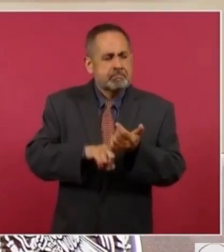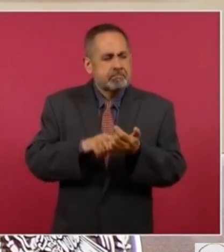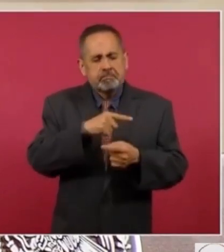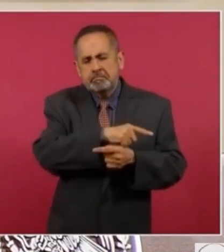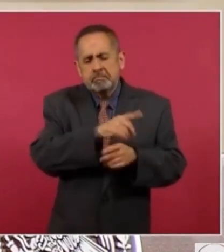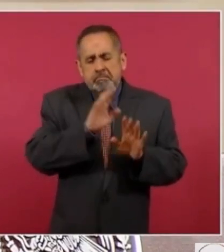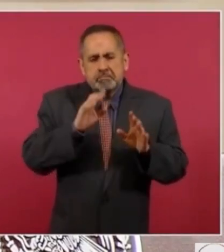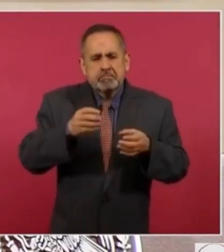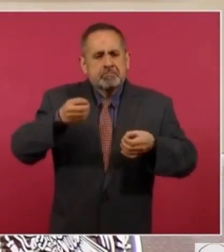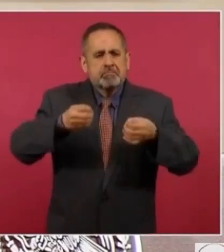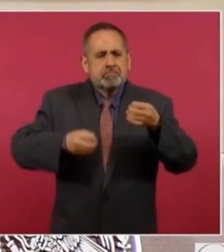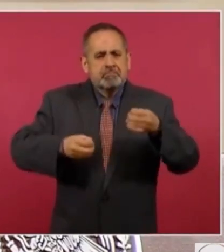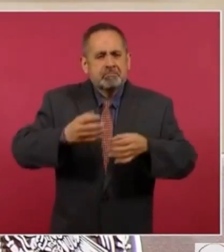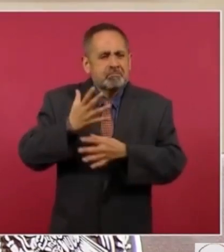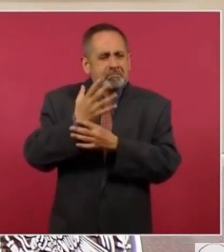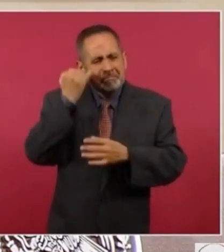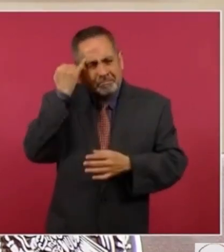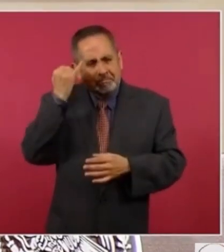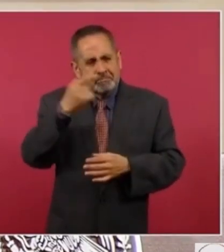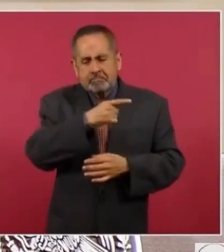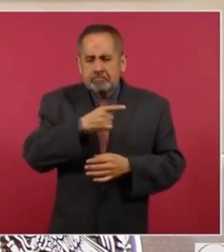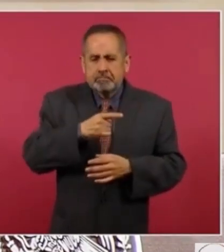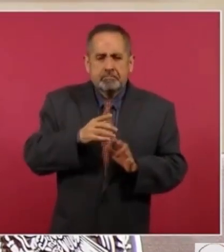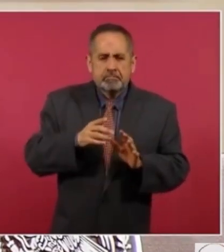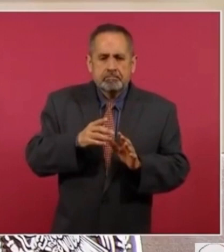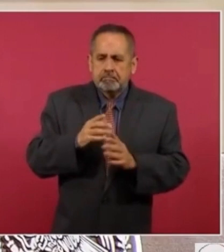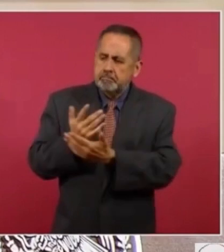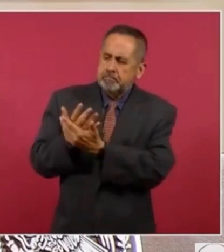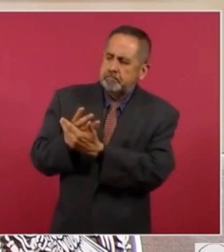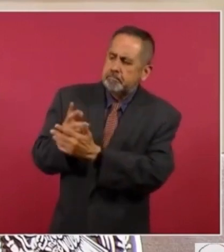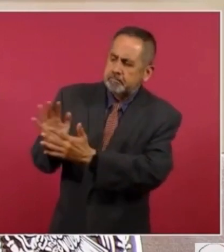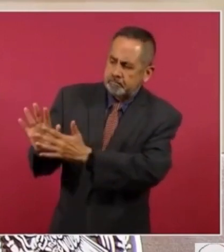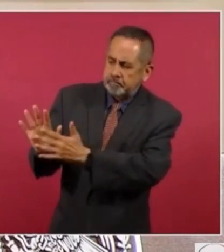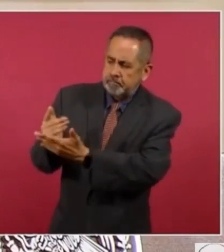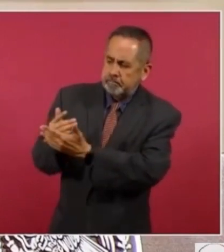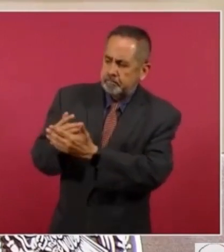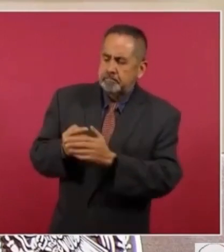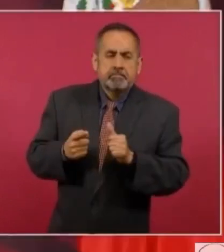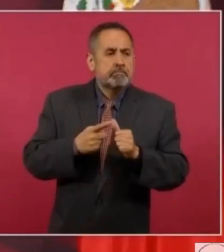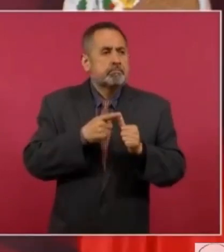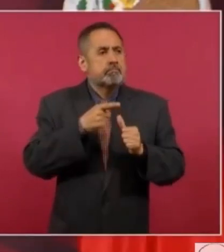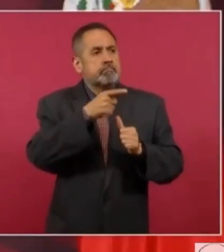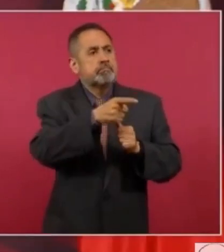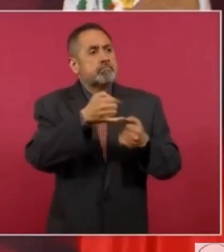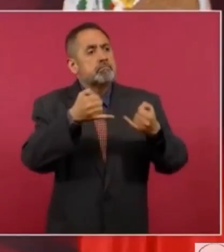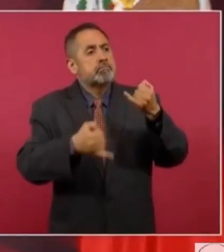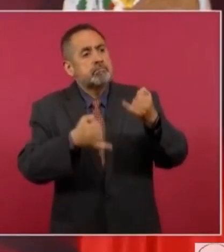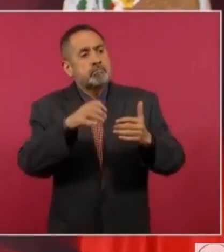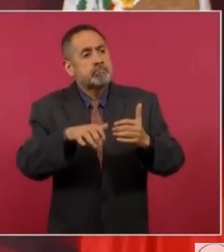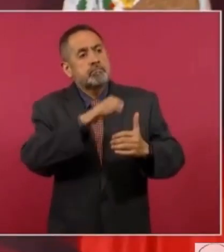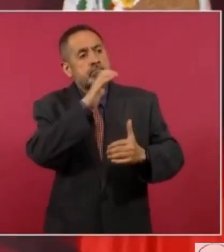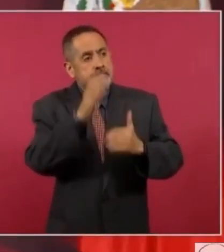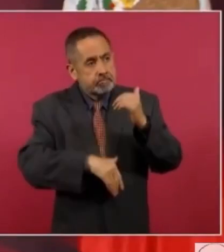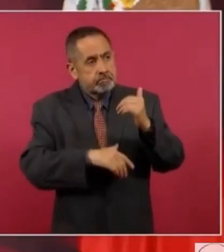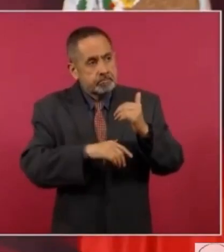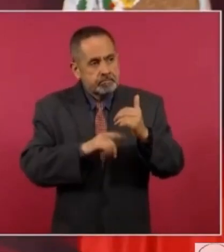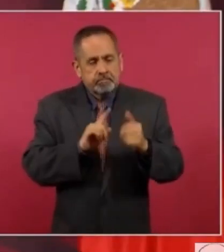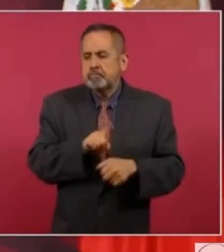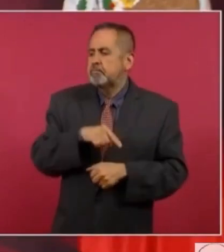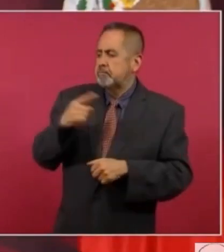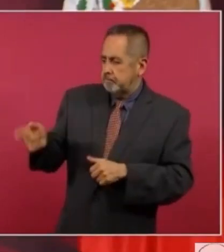Pienso que en espera de que termine el juicio de Nueva York.